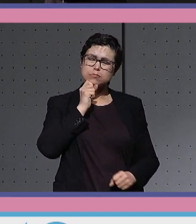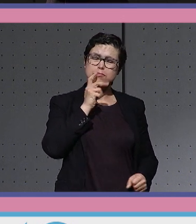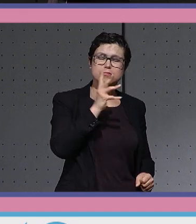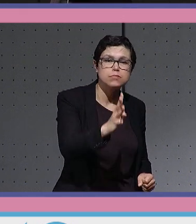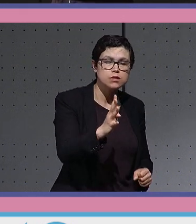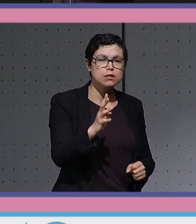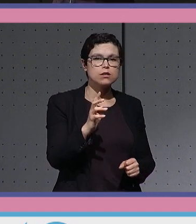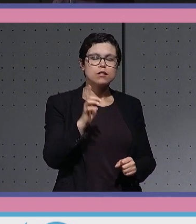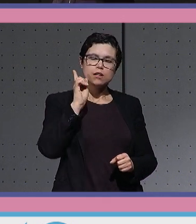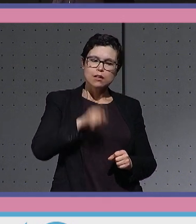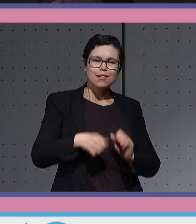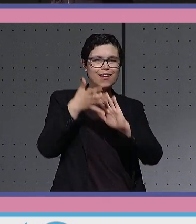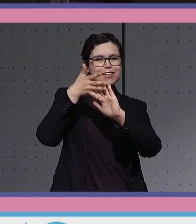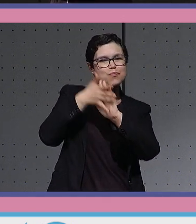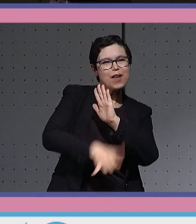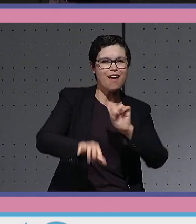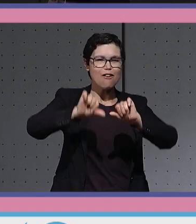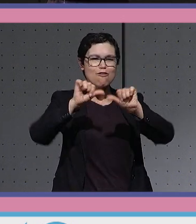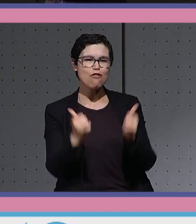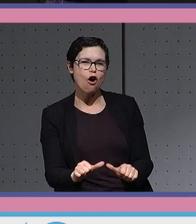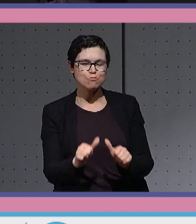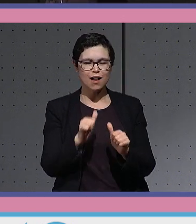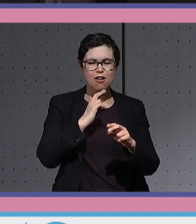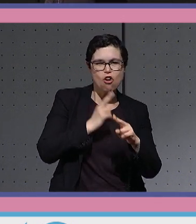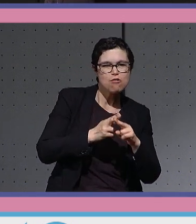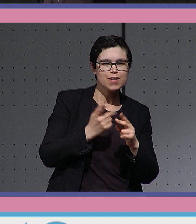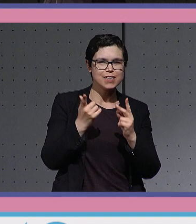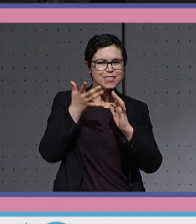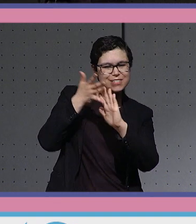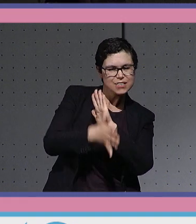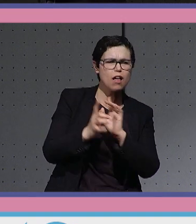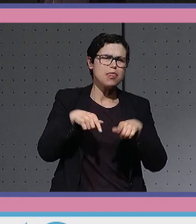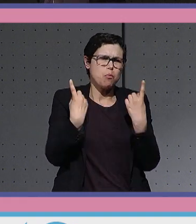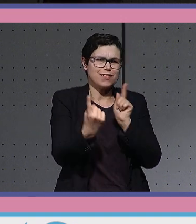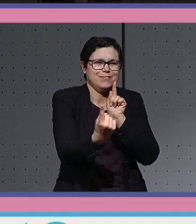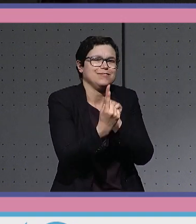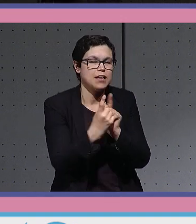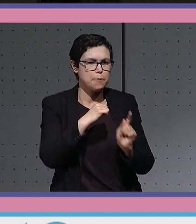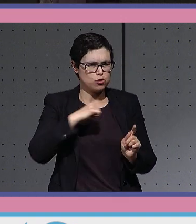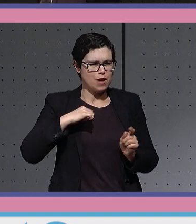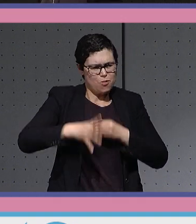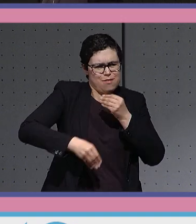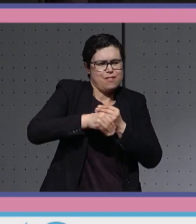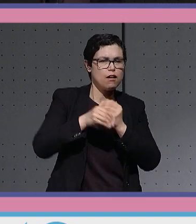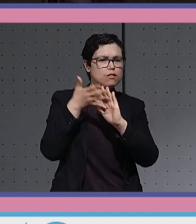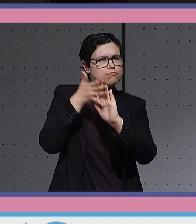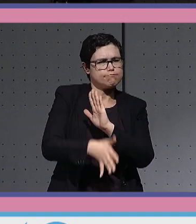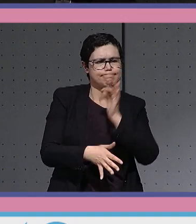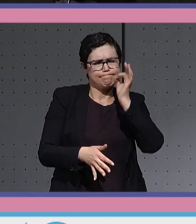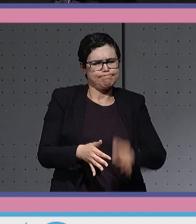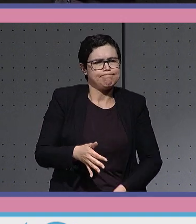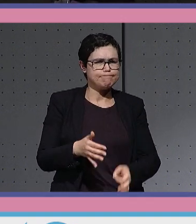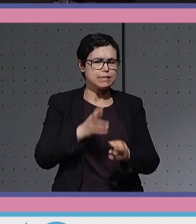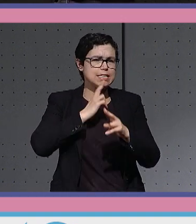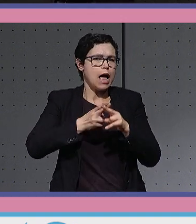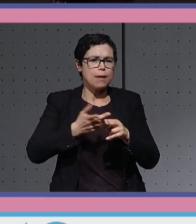contar las cosas y cómo explicarlas, el poder poner el nombre, aunque luego todo sea muy personalizado, también ayuda, ¿no? Y decir, mira, efectivamente, esto